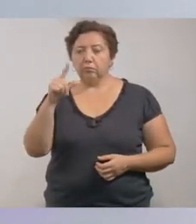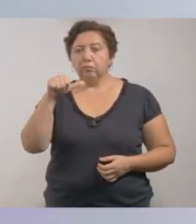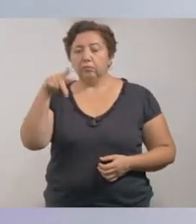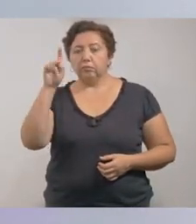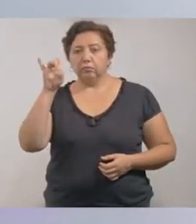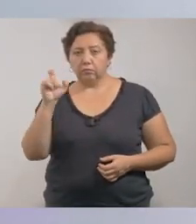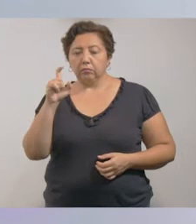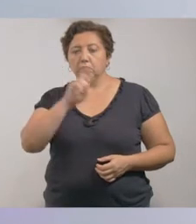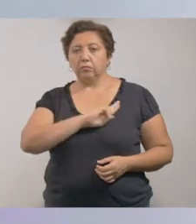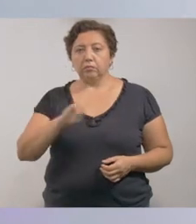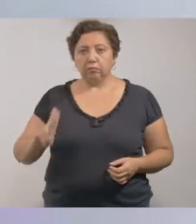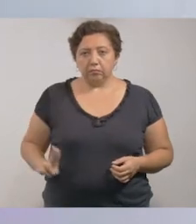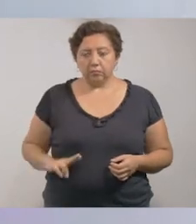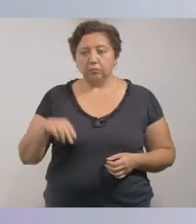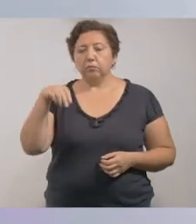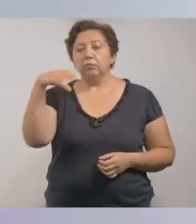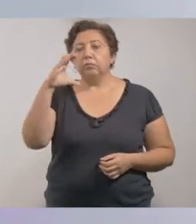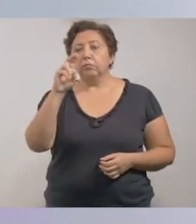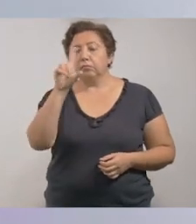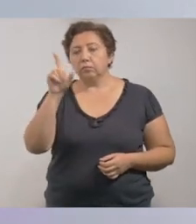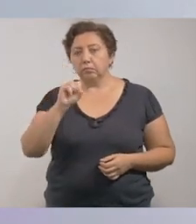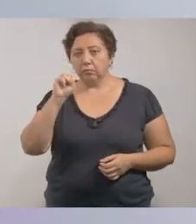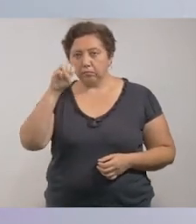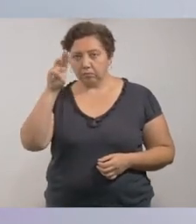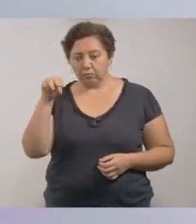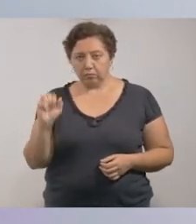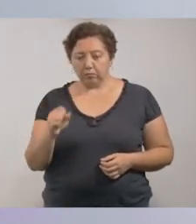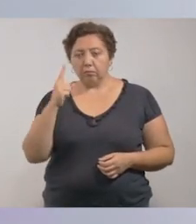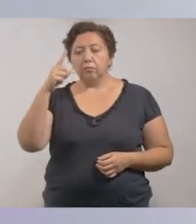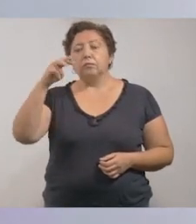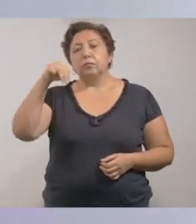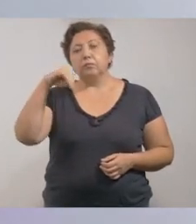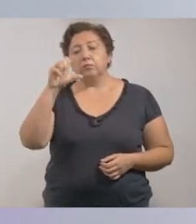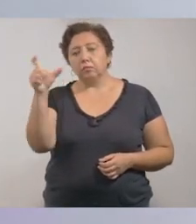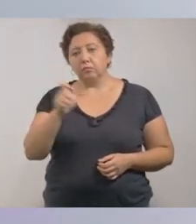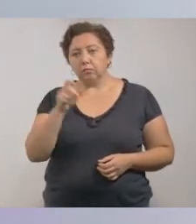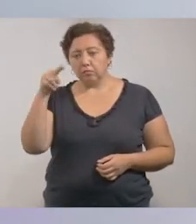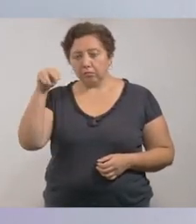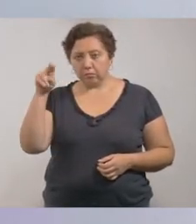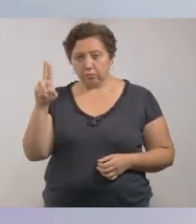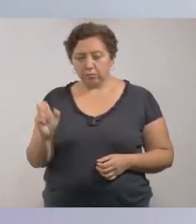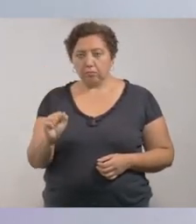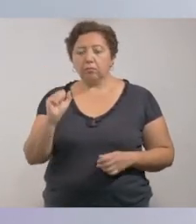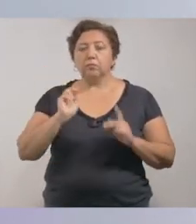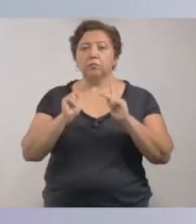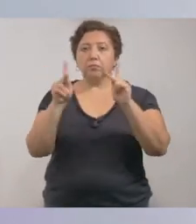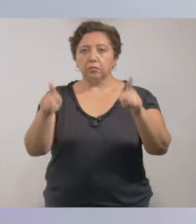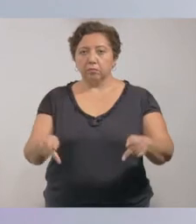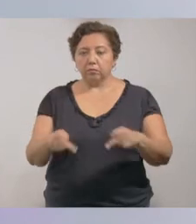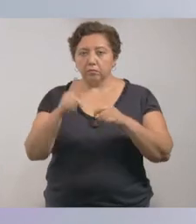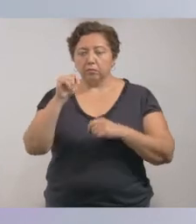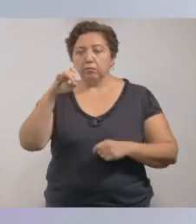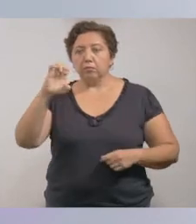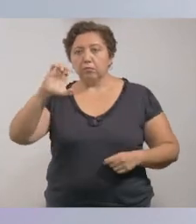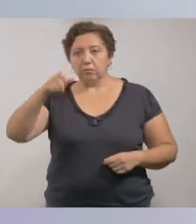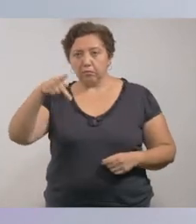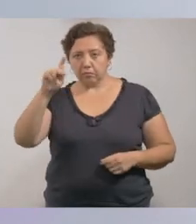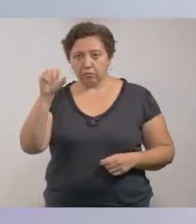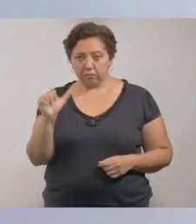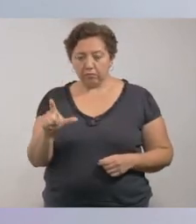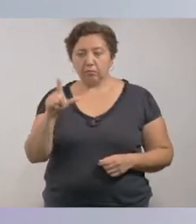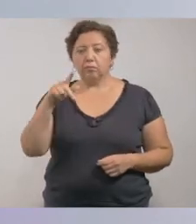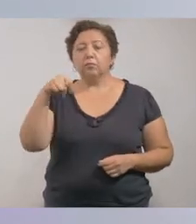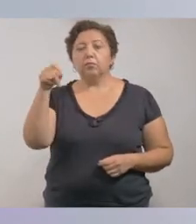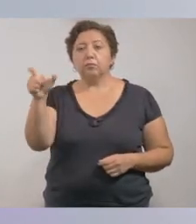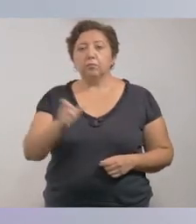Aquil, uno en Umam, uno en Cusamá, uno en Citás, uno en Mashcanú, uno en Motul, uno en Progreso, uno en Tecal de Venegas, uno